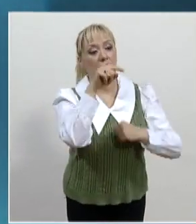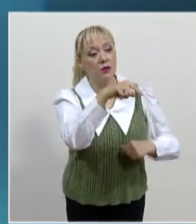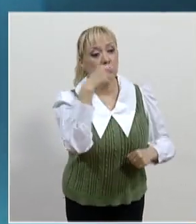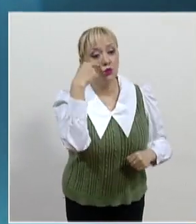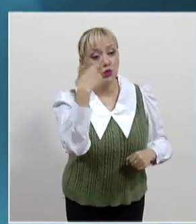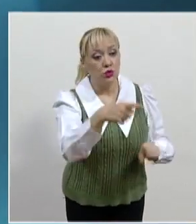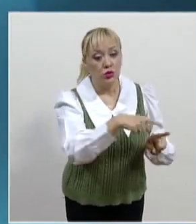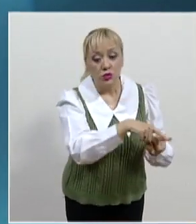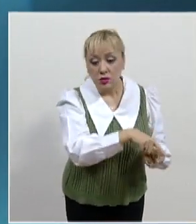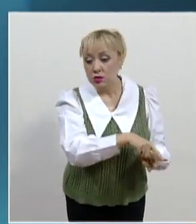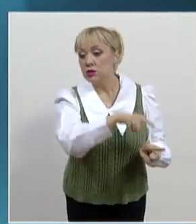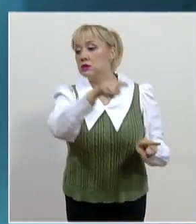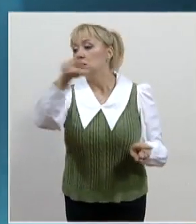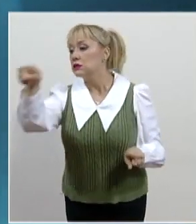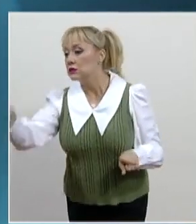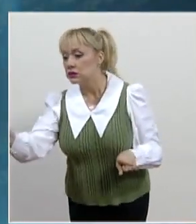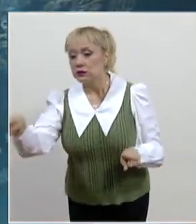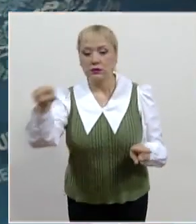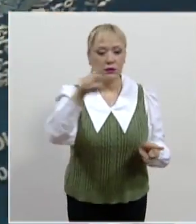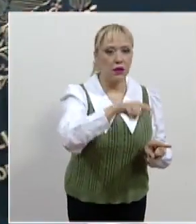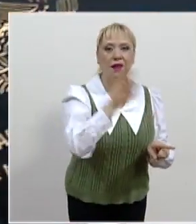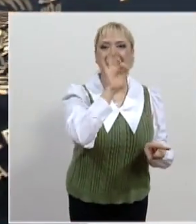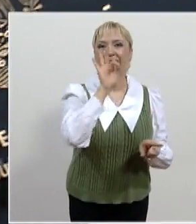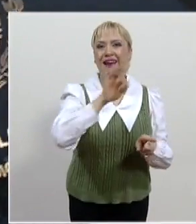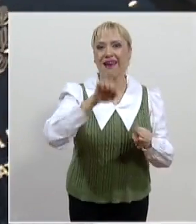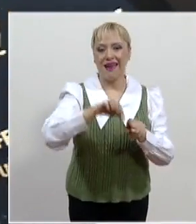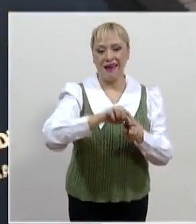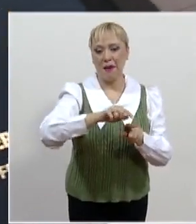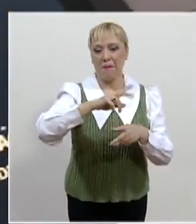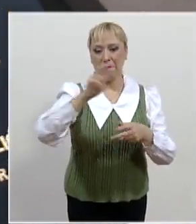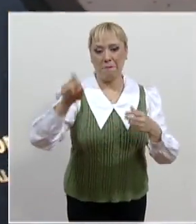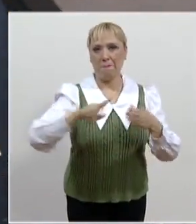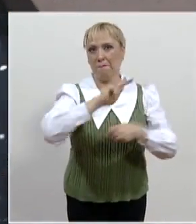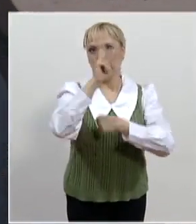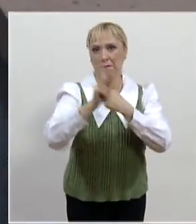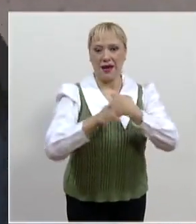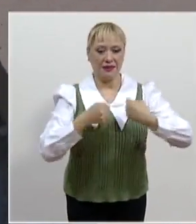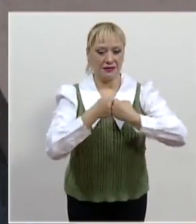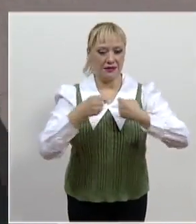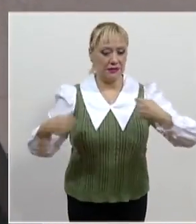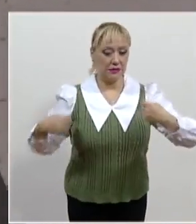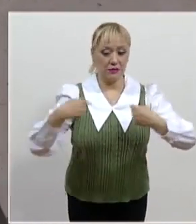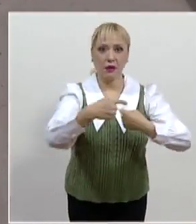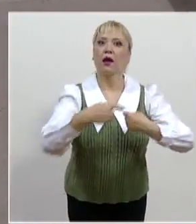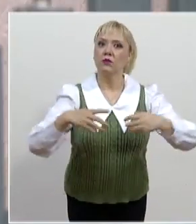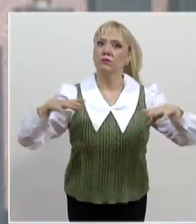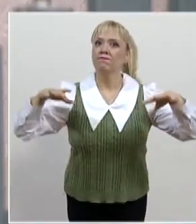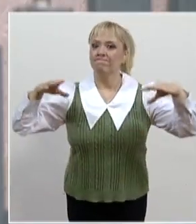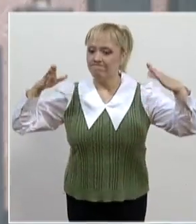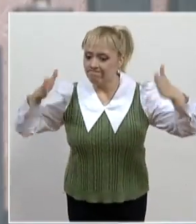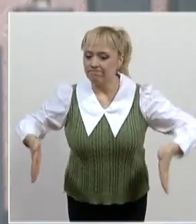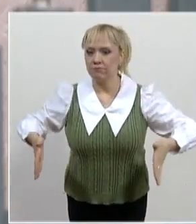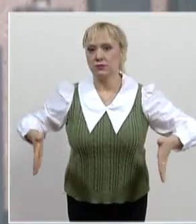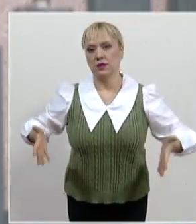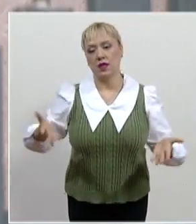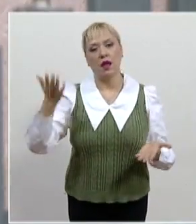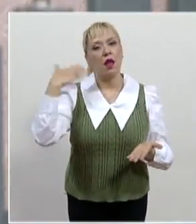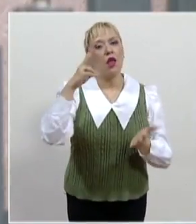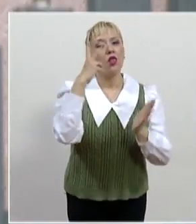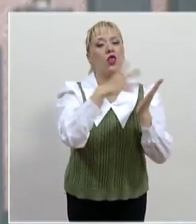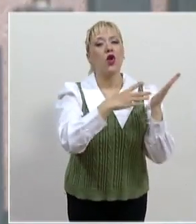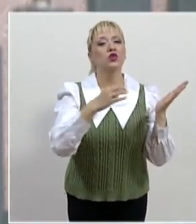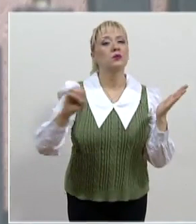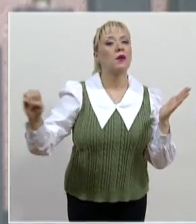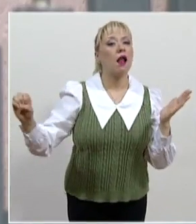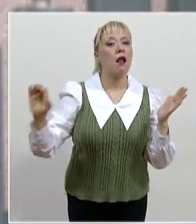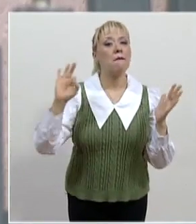tránsito y destino. Dicho documento fue aprobado por la Asamblea General en noviembre del año 2000 y está enfocado a erradicar la trata de